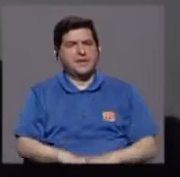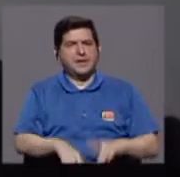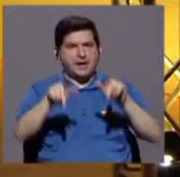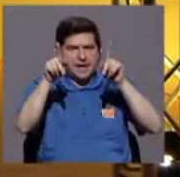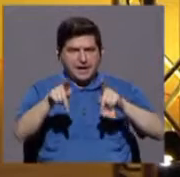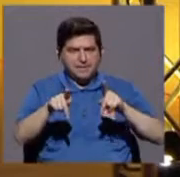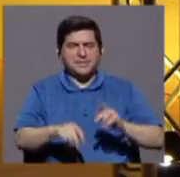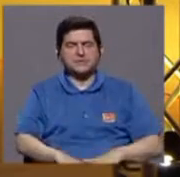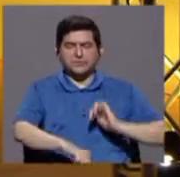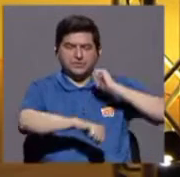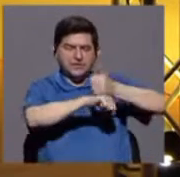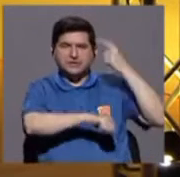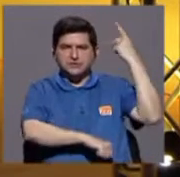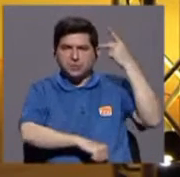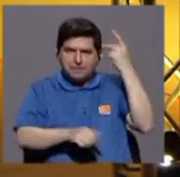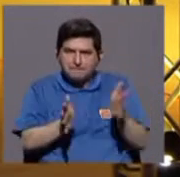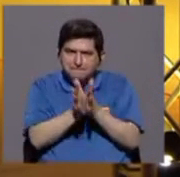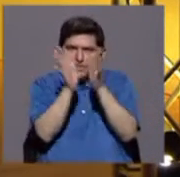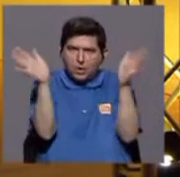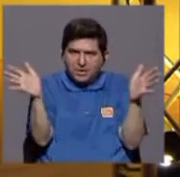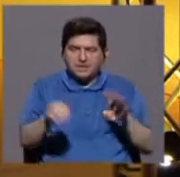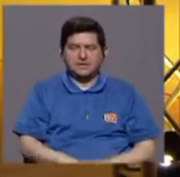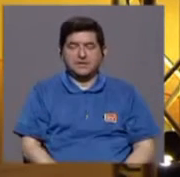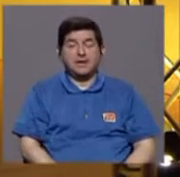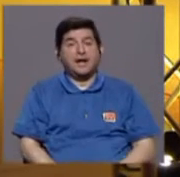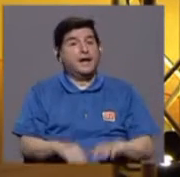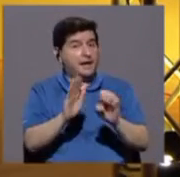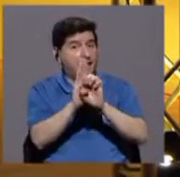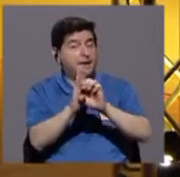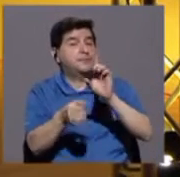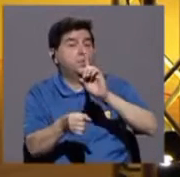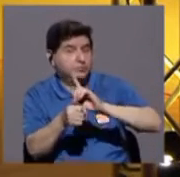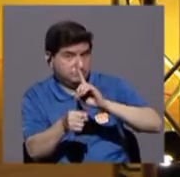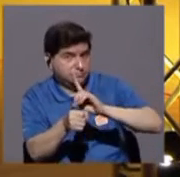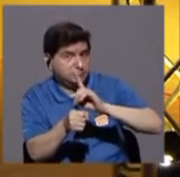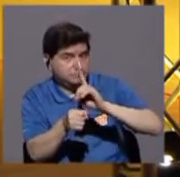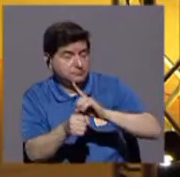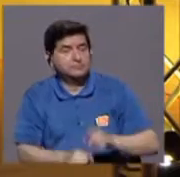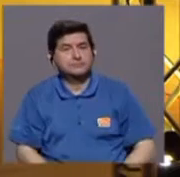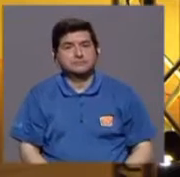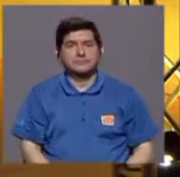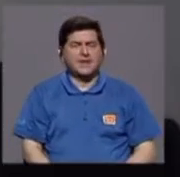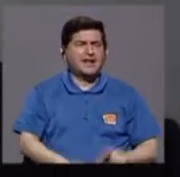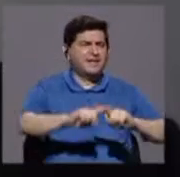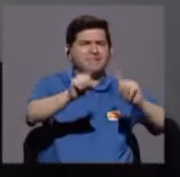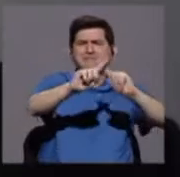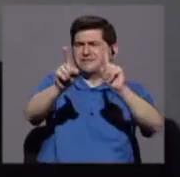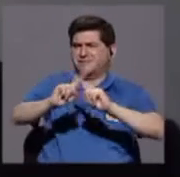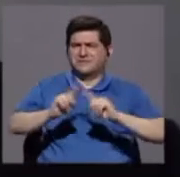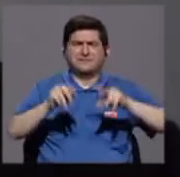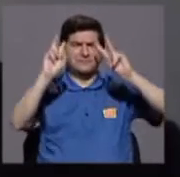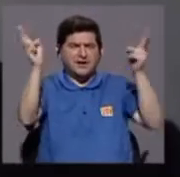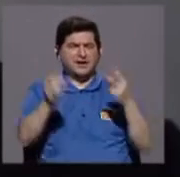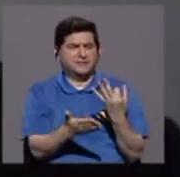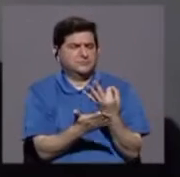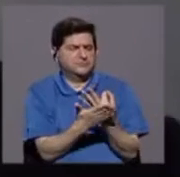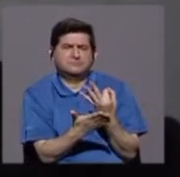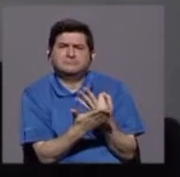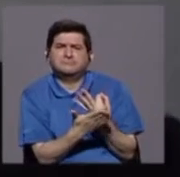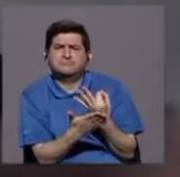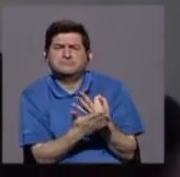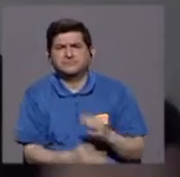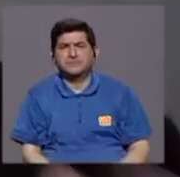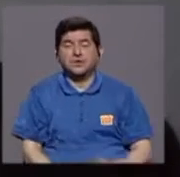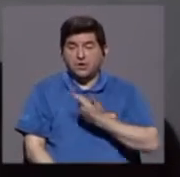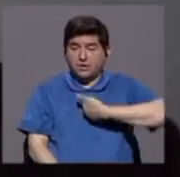formuladores de política pública, a los legisladores, en cuanto a una serie de temas de carácter financiero sobre los